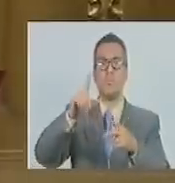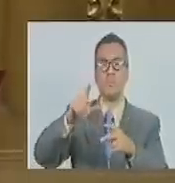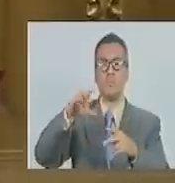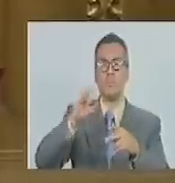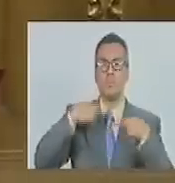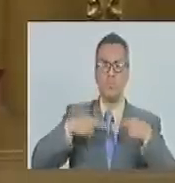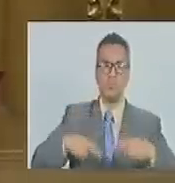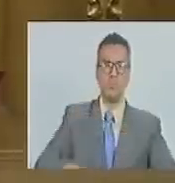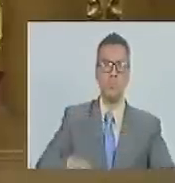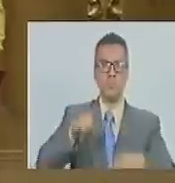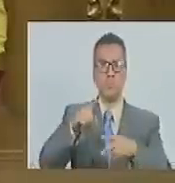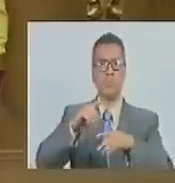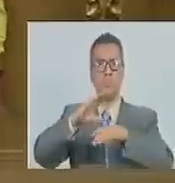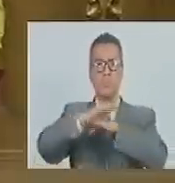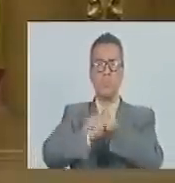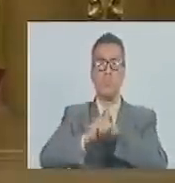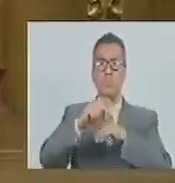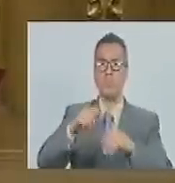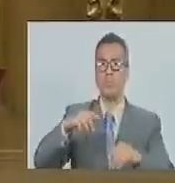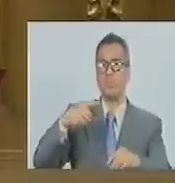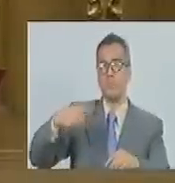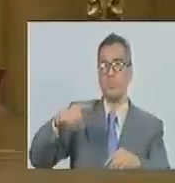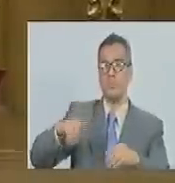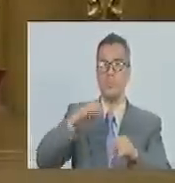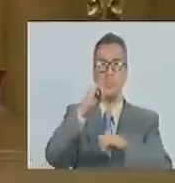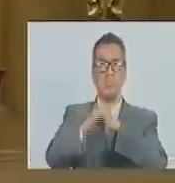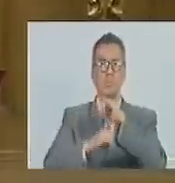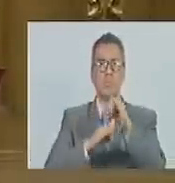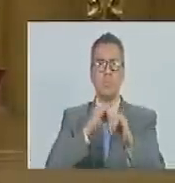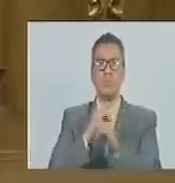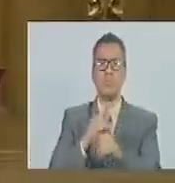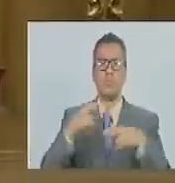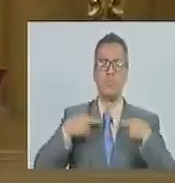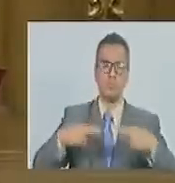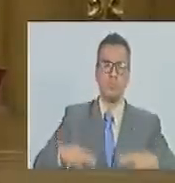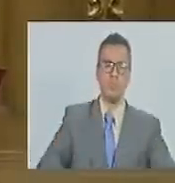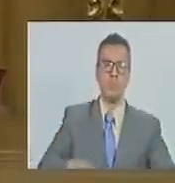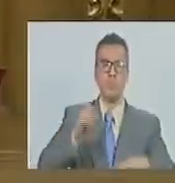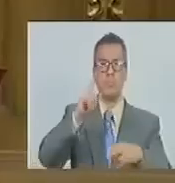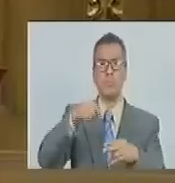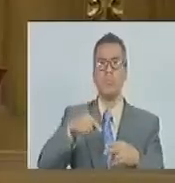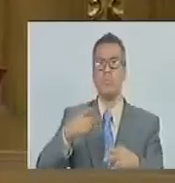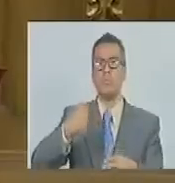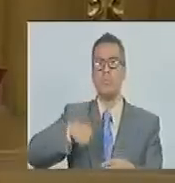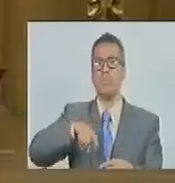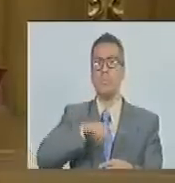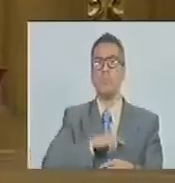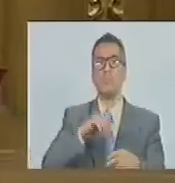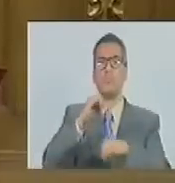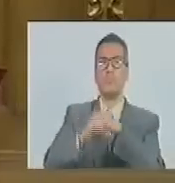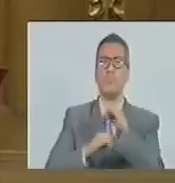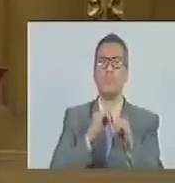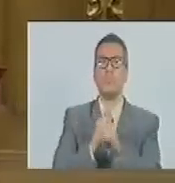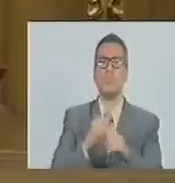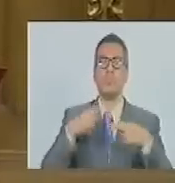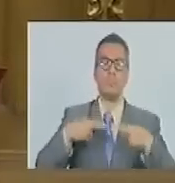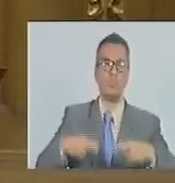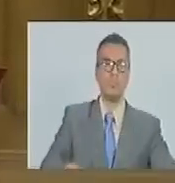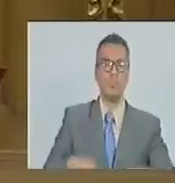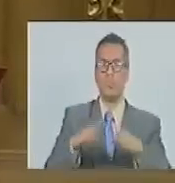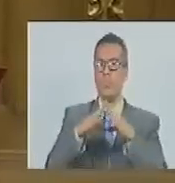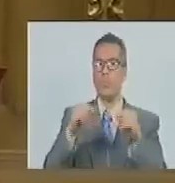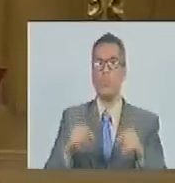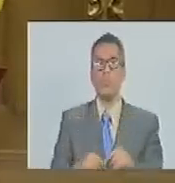humanidad, este crimen de derecho internacional, de derechos humanos, derecho internacional humanitario. Violaron